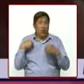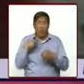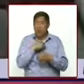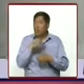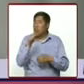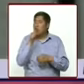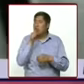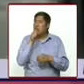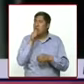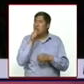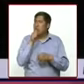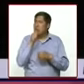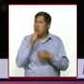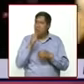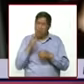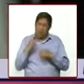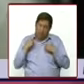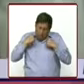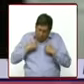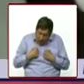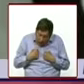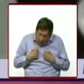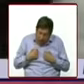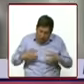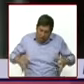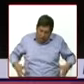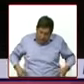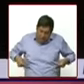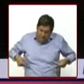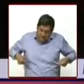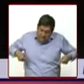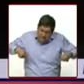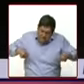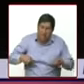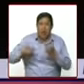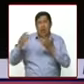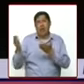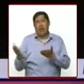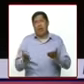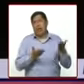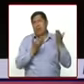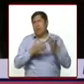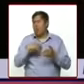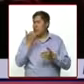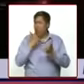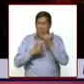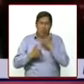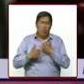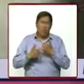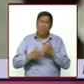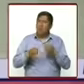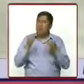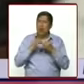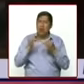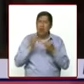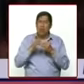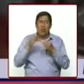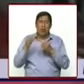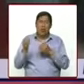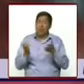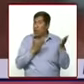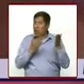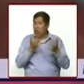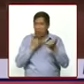llevar hinchatas, tenemos que ir a los ríos más cercanos porque tenemos otros que pero son alejados, ir a traer de